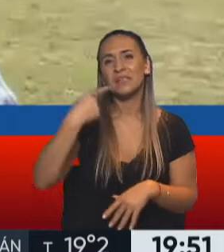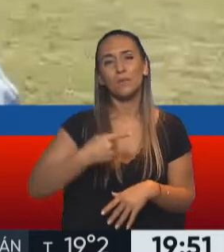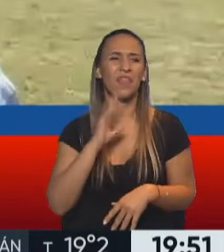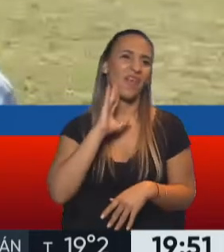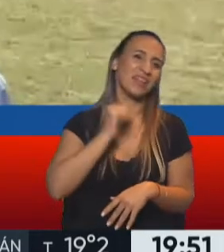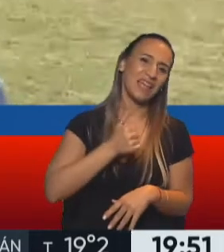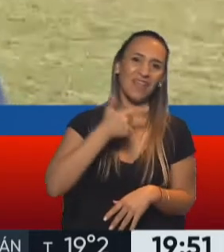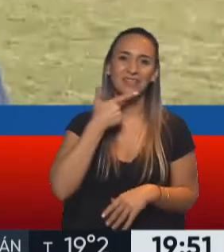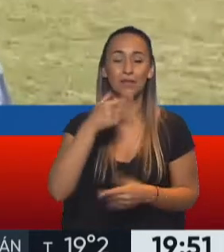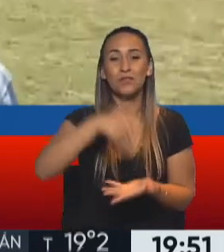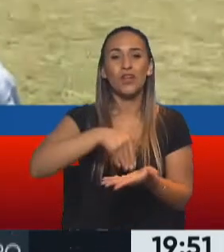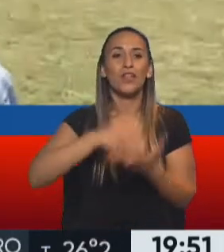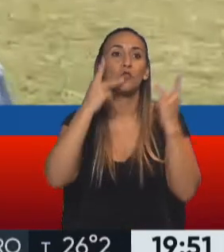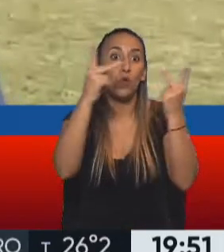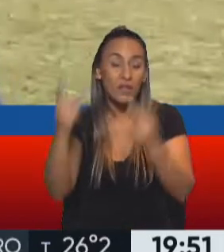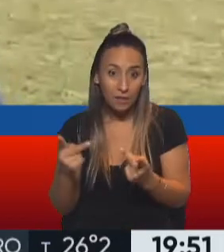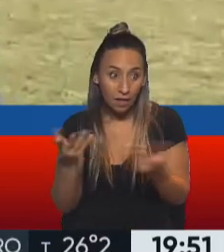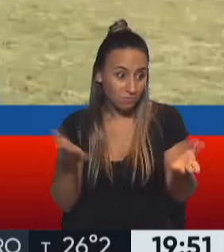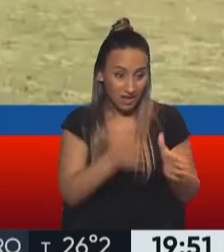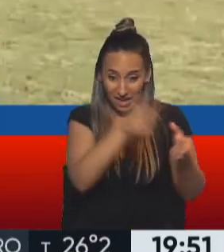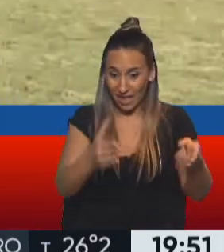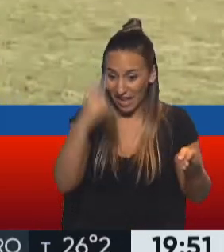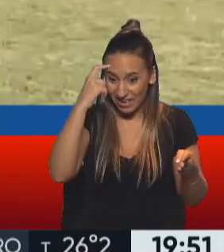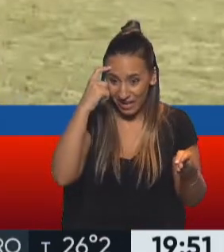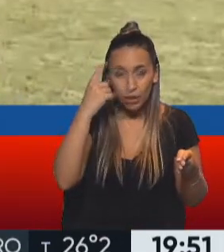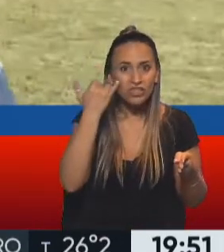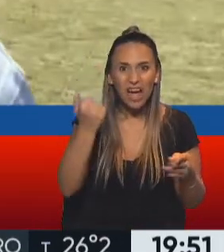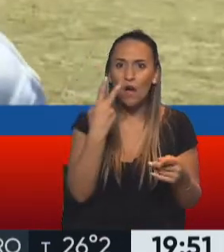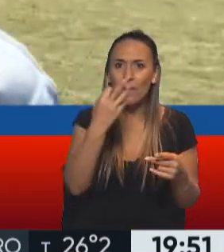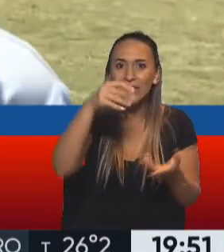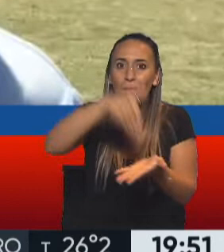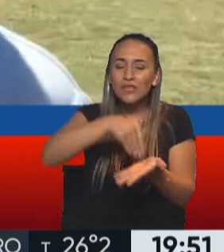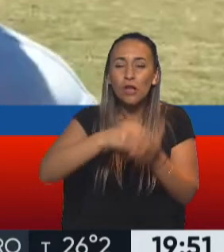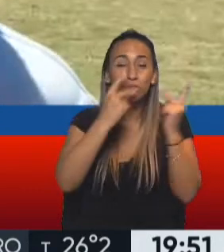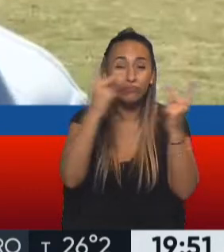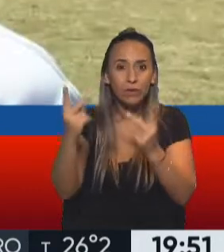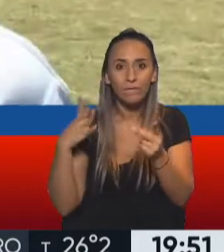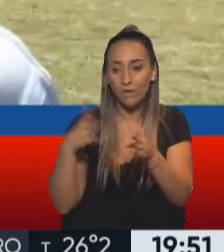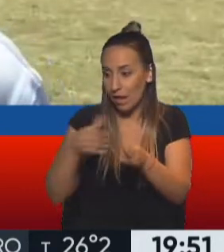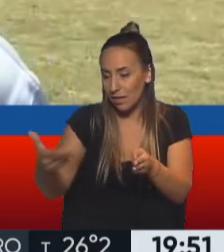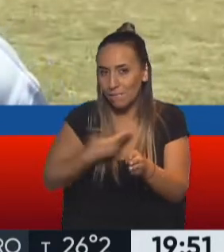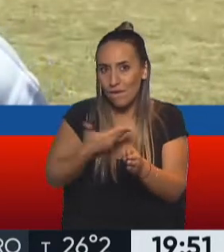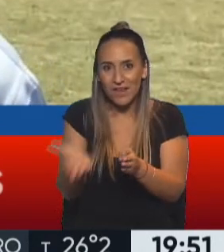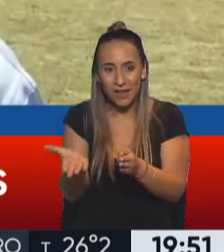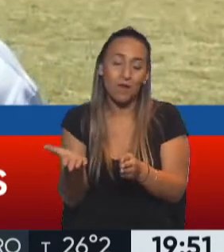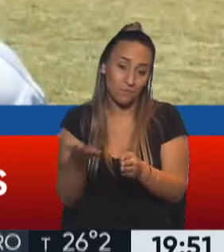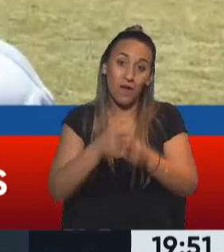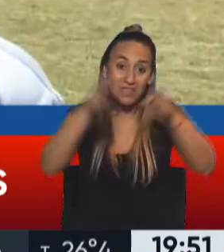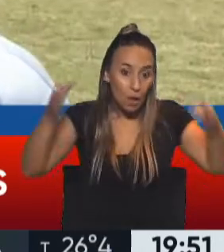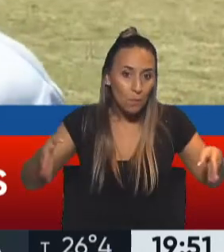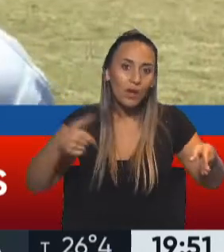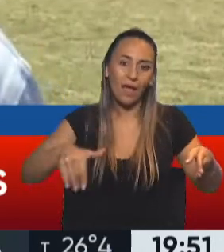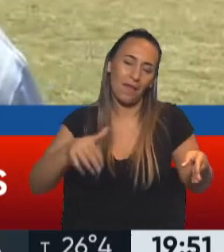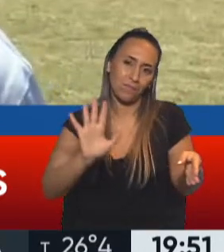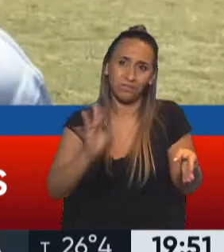y 17 millones de turistas. Terminando enero ya estamos en 20 y nos queda todo febrero. Así que vamos a tener una temporada absolutamente récord, absolutamente